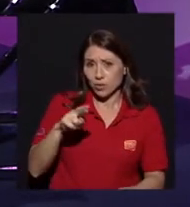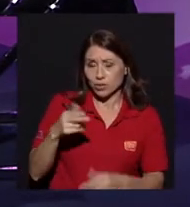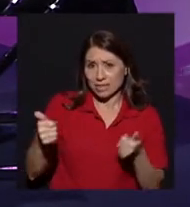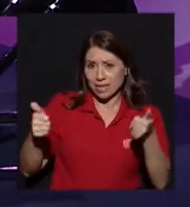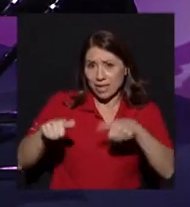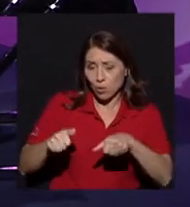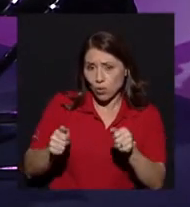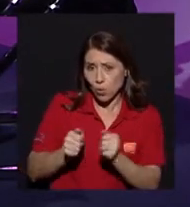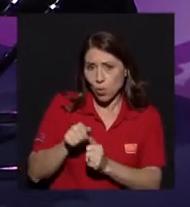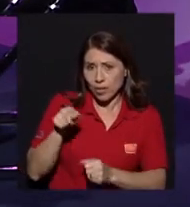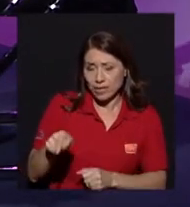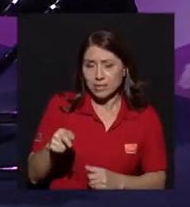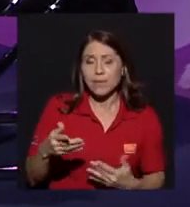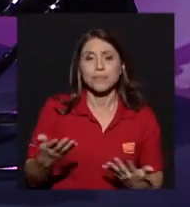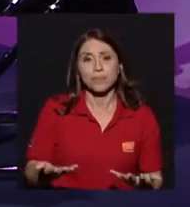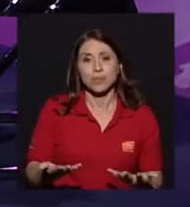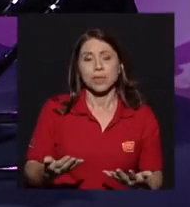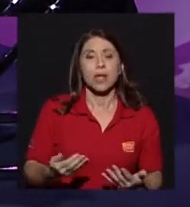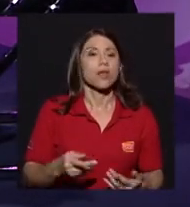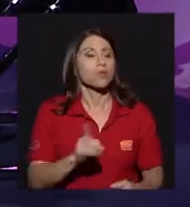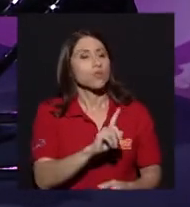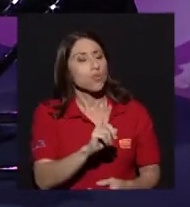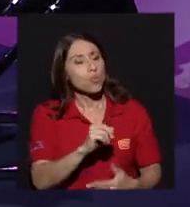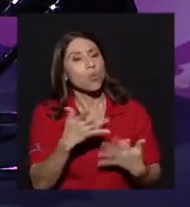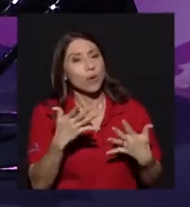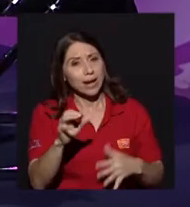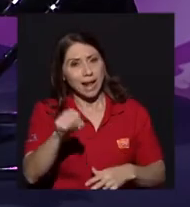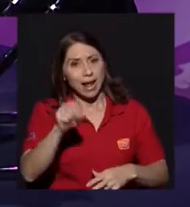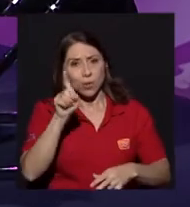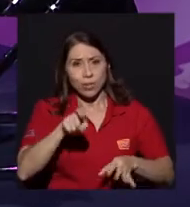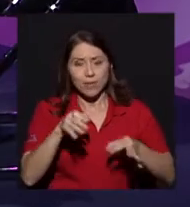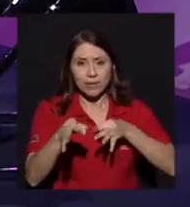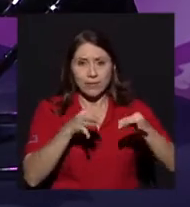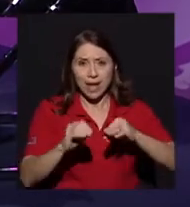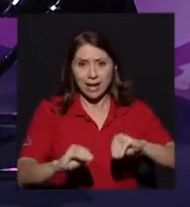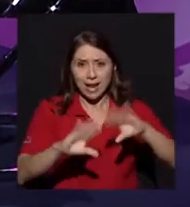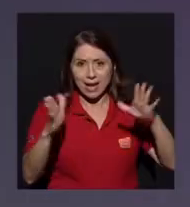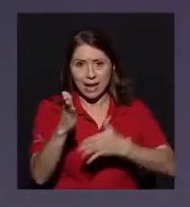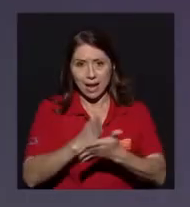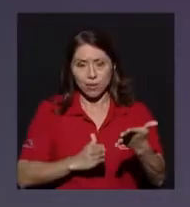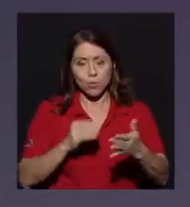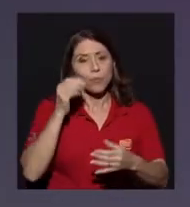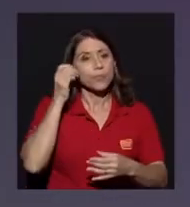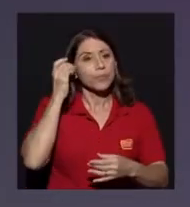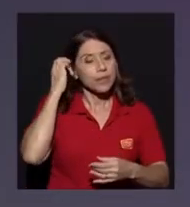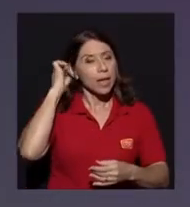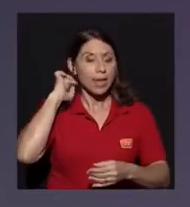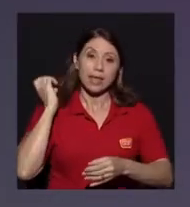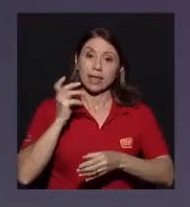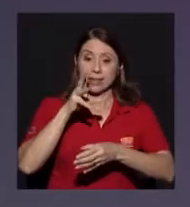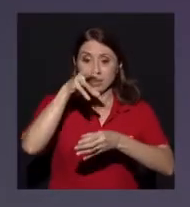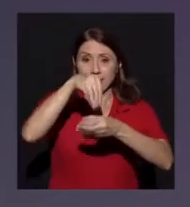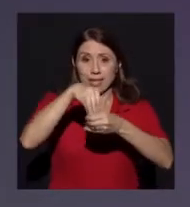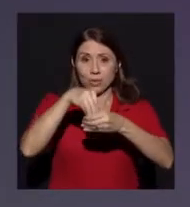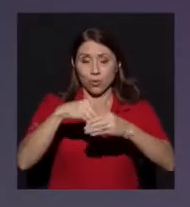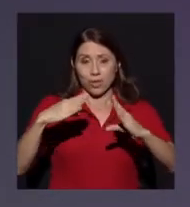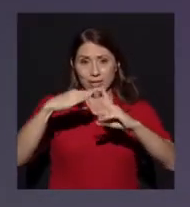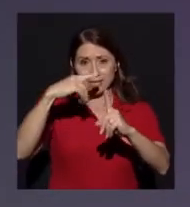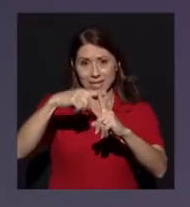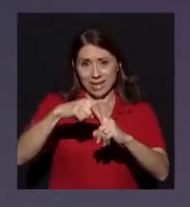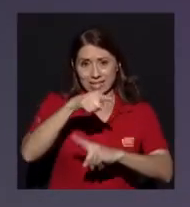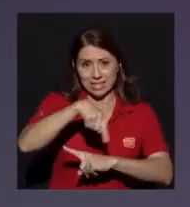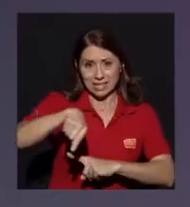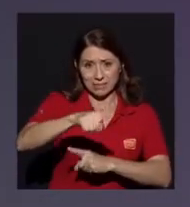y hay una acción claro aquí hay que aclarar algo ahí hay personas dentro de las mismas iglesias